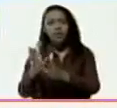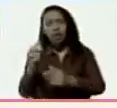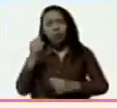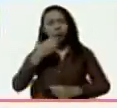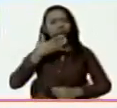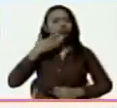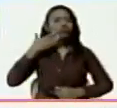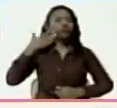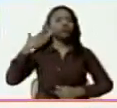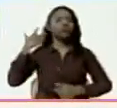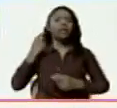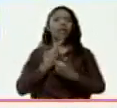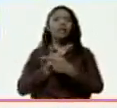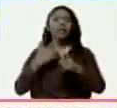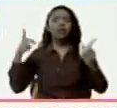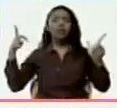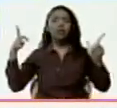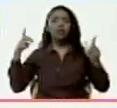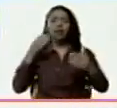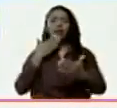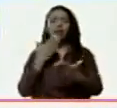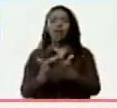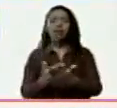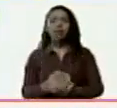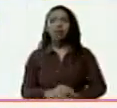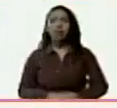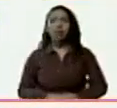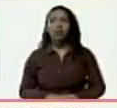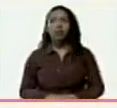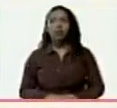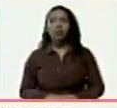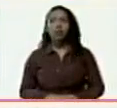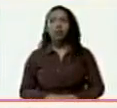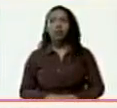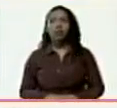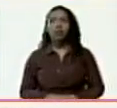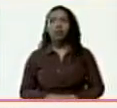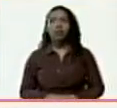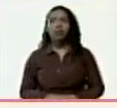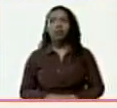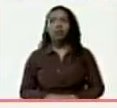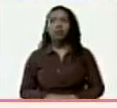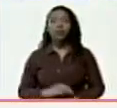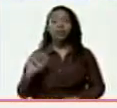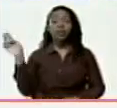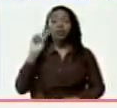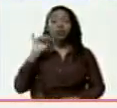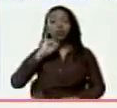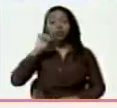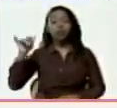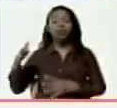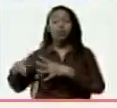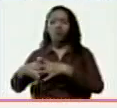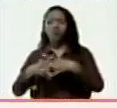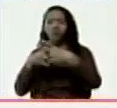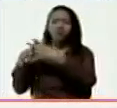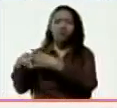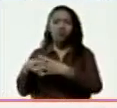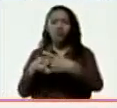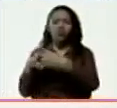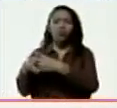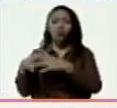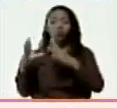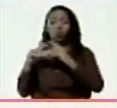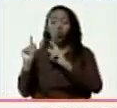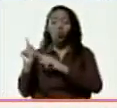y de la libertad muchísimas gracias pero eso la denuncia entonces eeuu por delitos de lesa humanidad